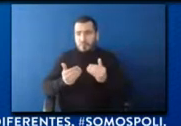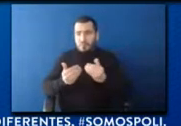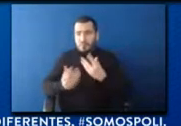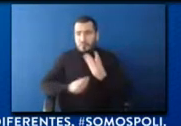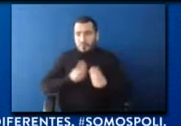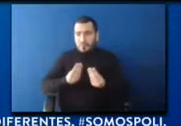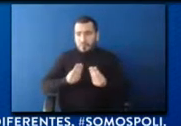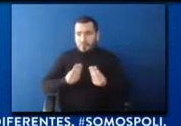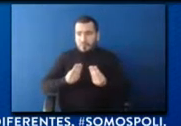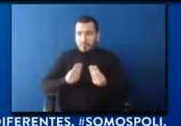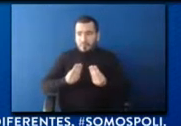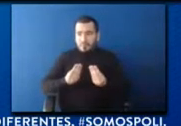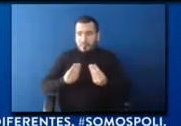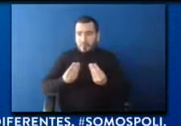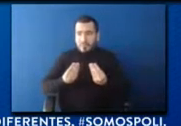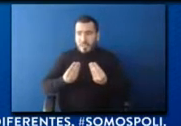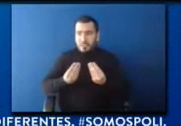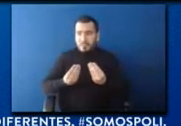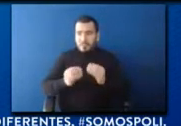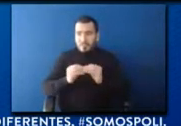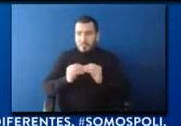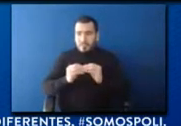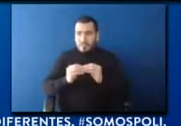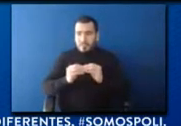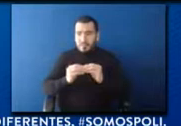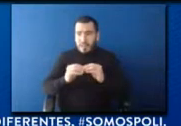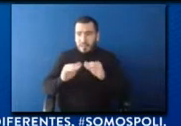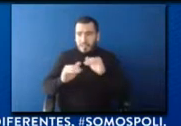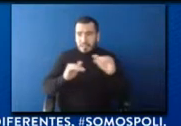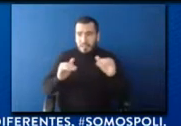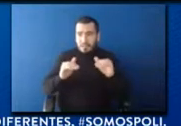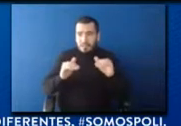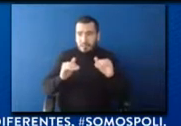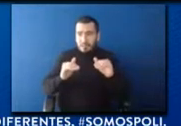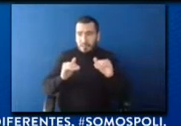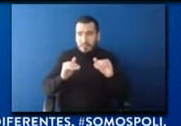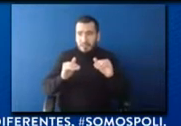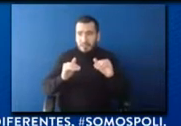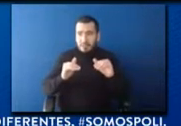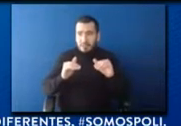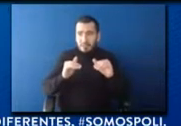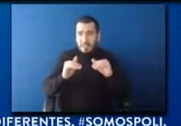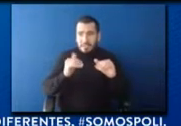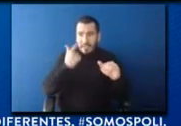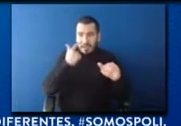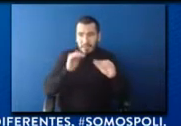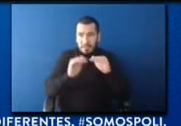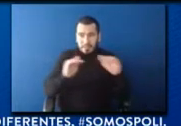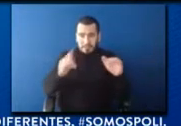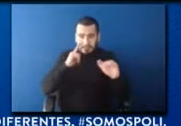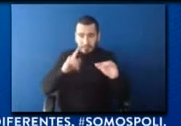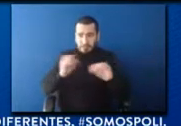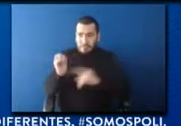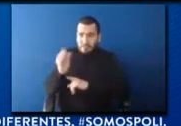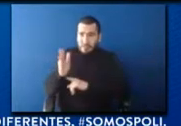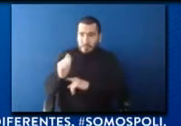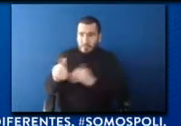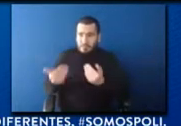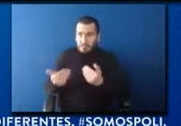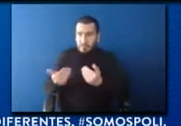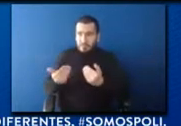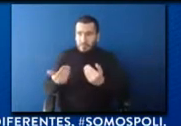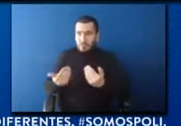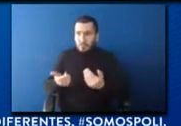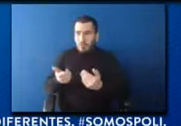dos segmentos hay alternativas. Uy, no, súper, pues que uno no se puede cambiar de banco. ¿Y por qué no? No, porque es que la antigüedad de las cuentas es